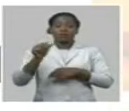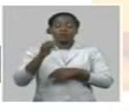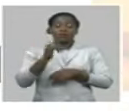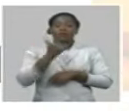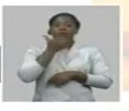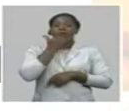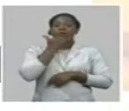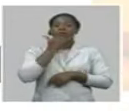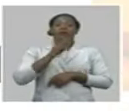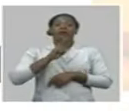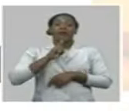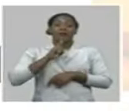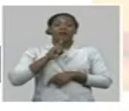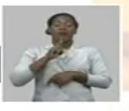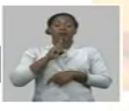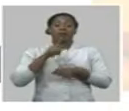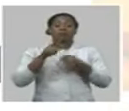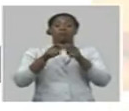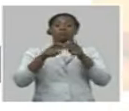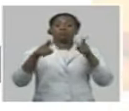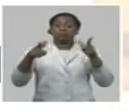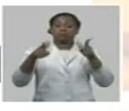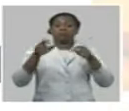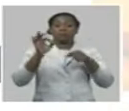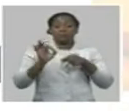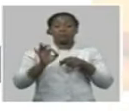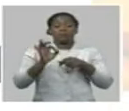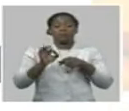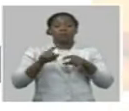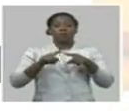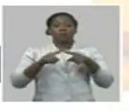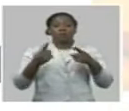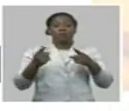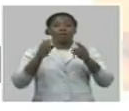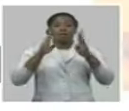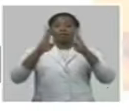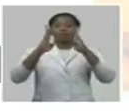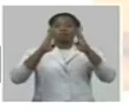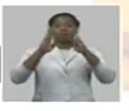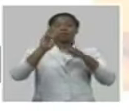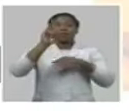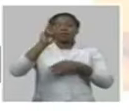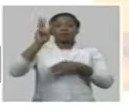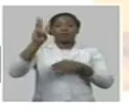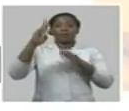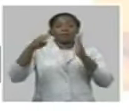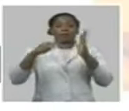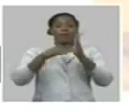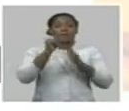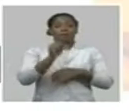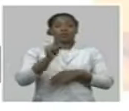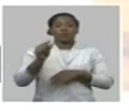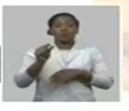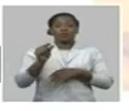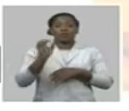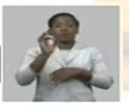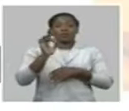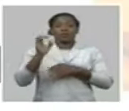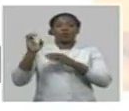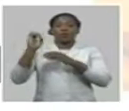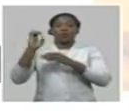influenciado grandemente por la capital en el centro 23.000 personas y en el oriente